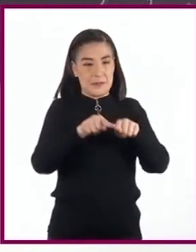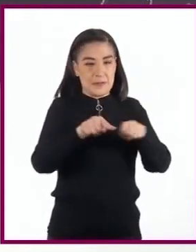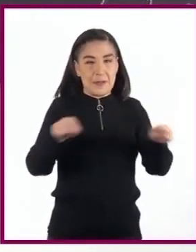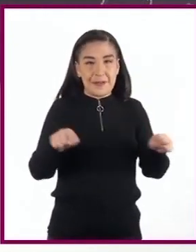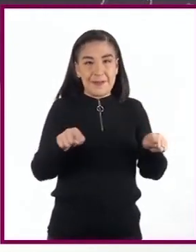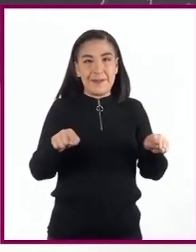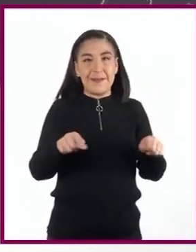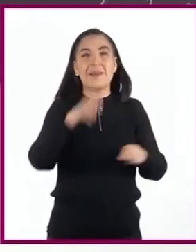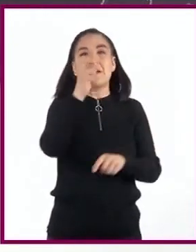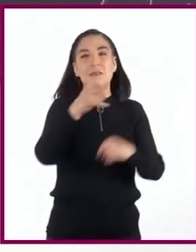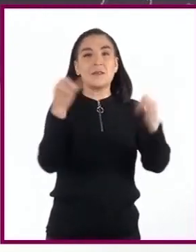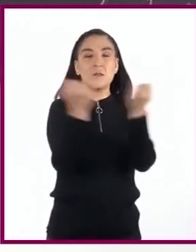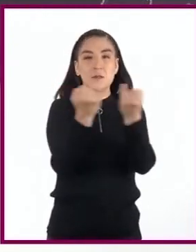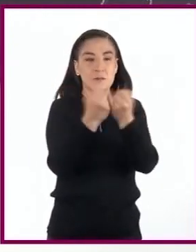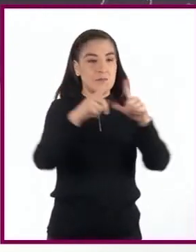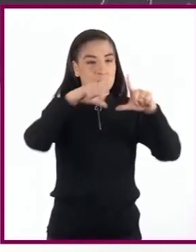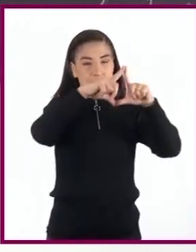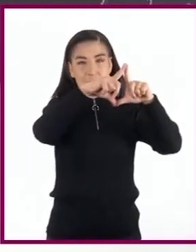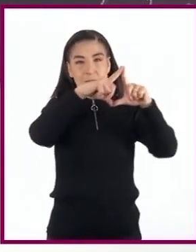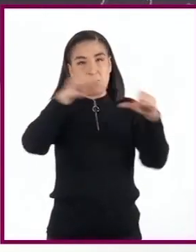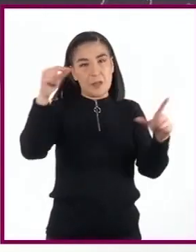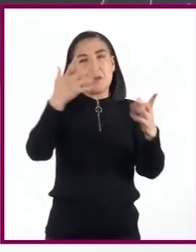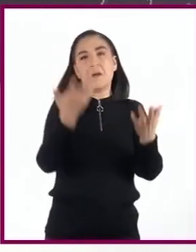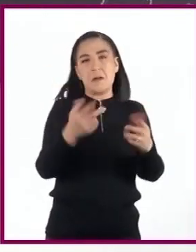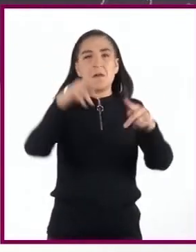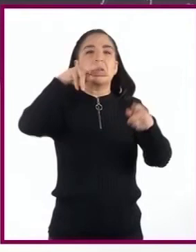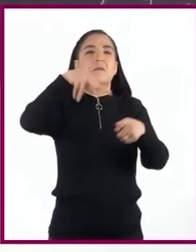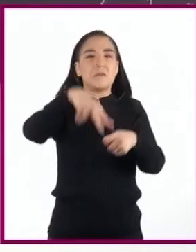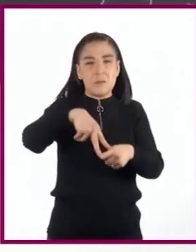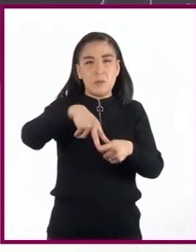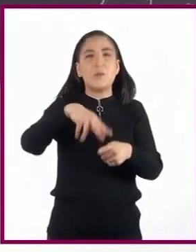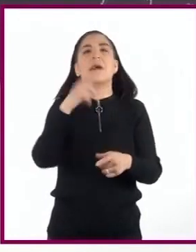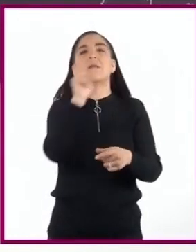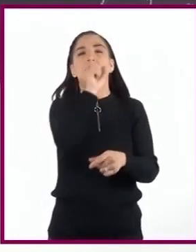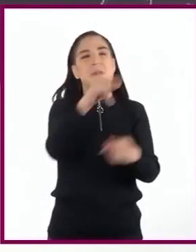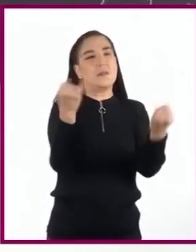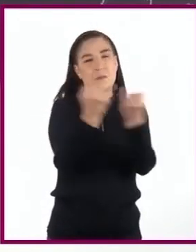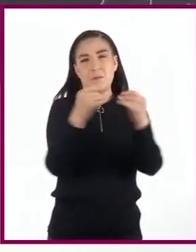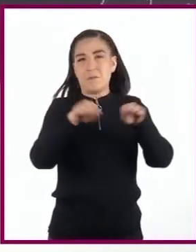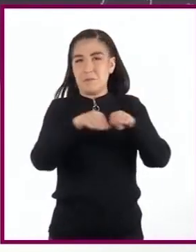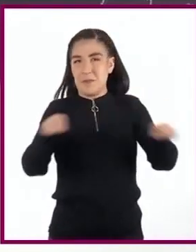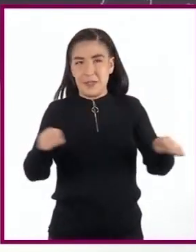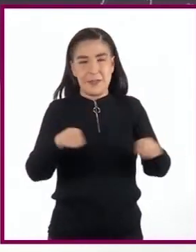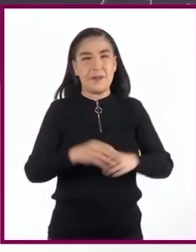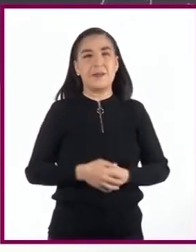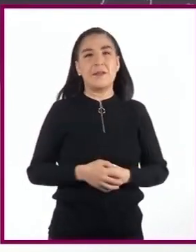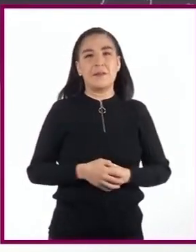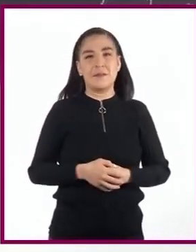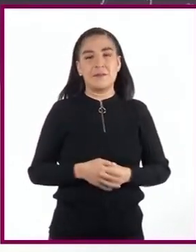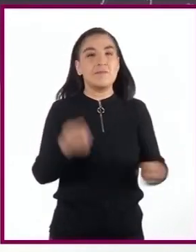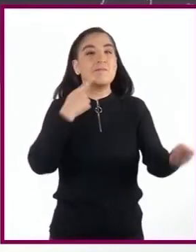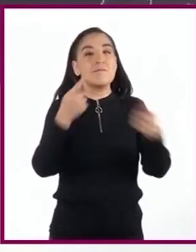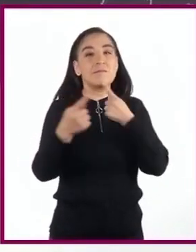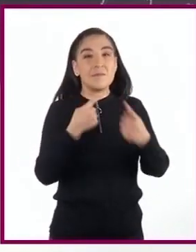de ellos y los lados correspondientes del otro tienen la misma longitud.